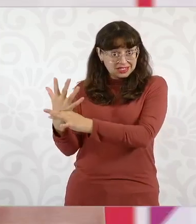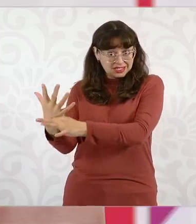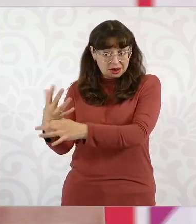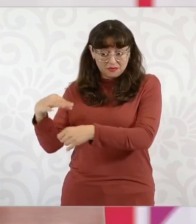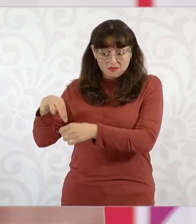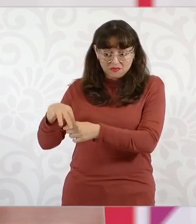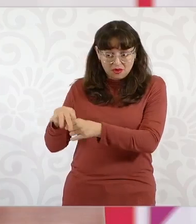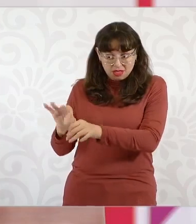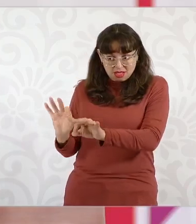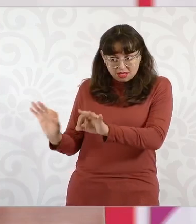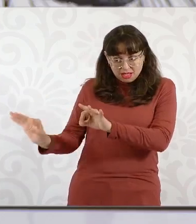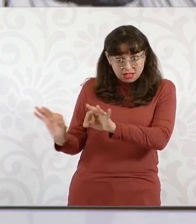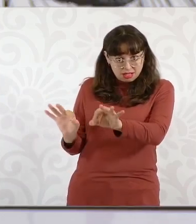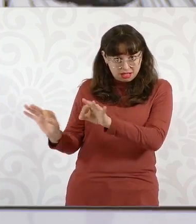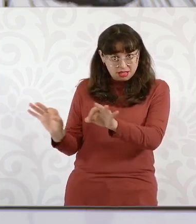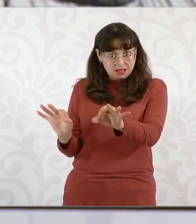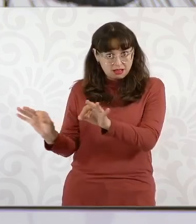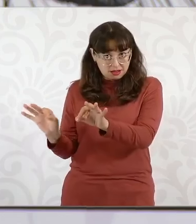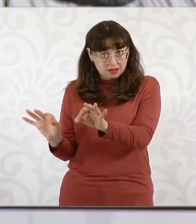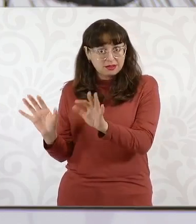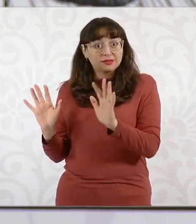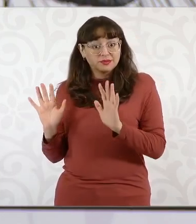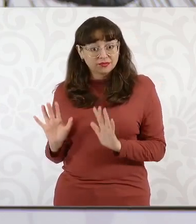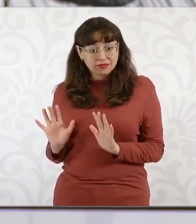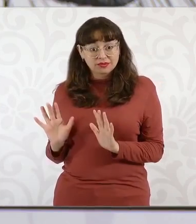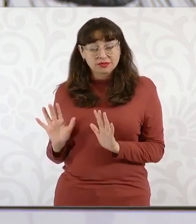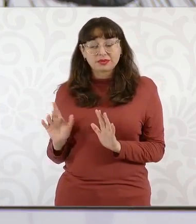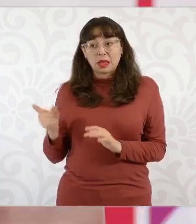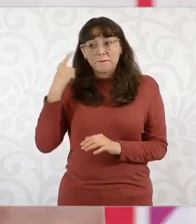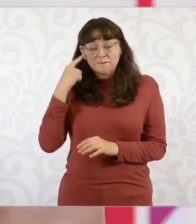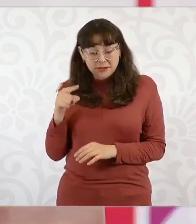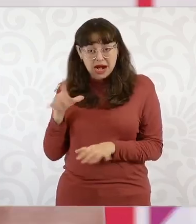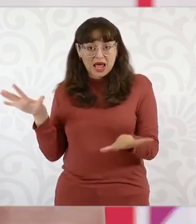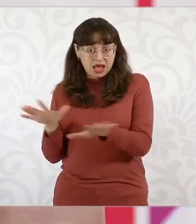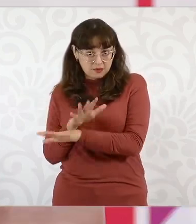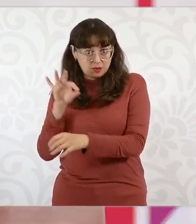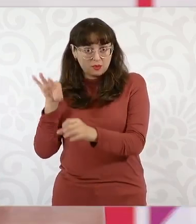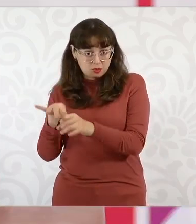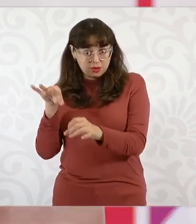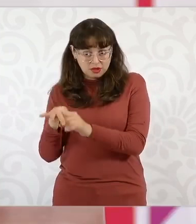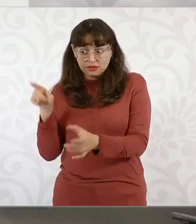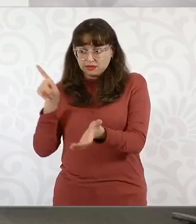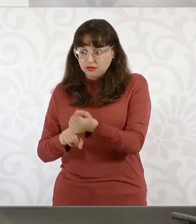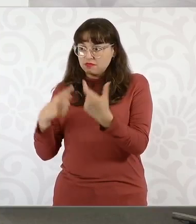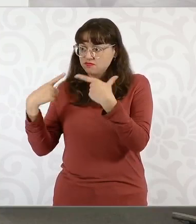difundir noticias falsas y generar supuestamente opinión a partir de redes